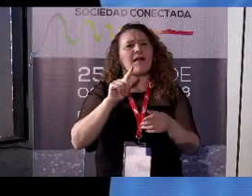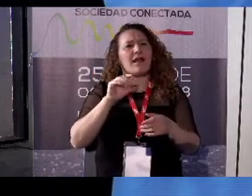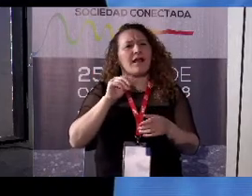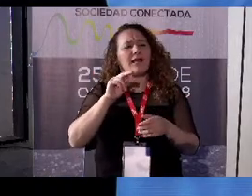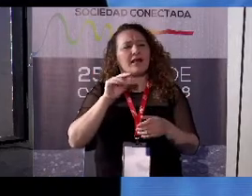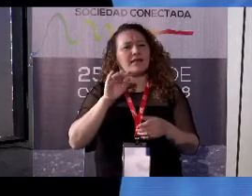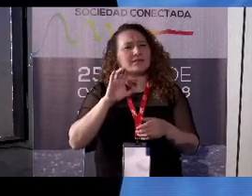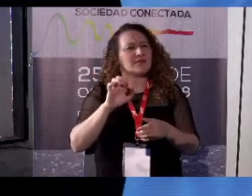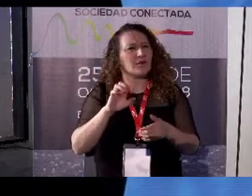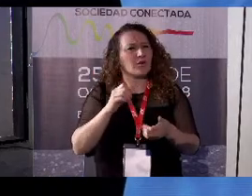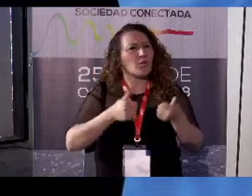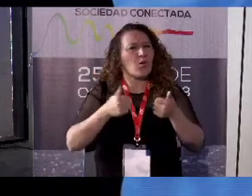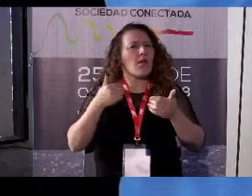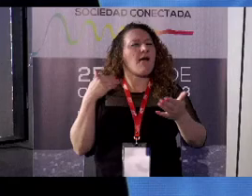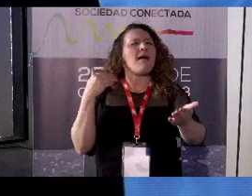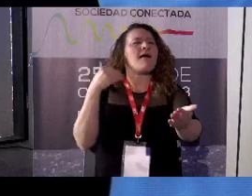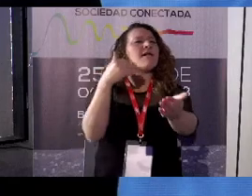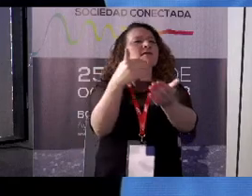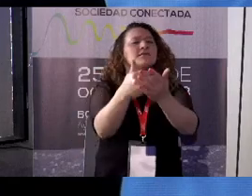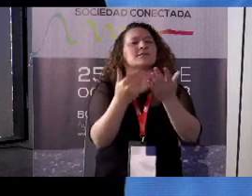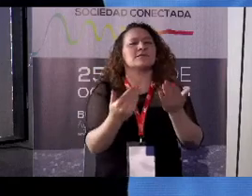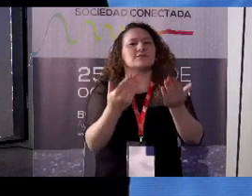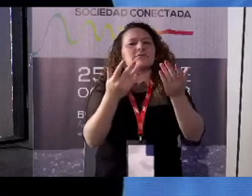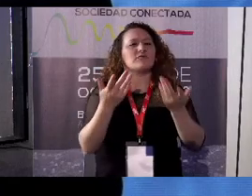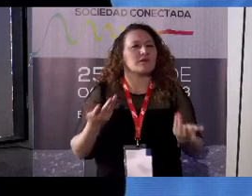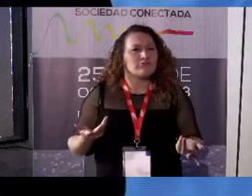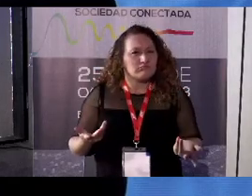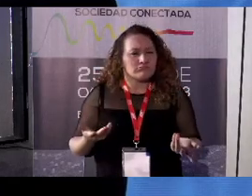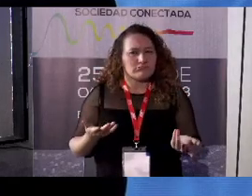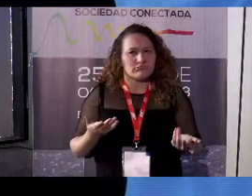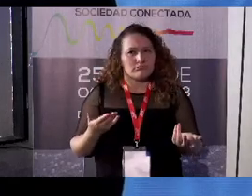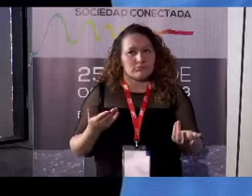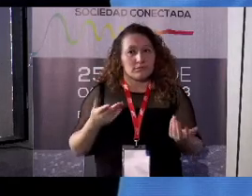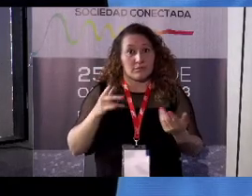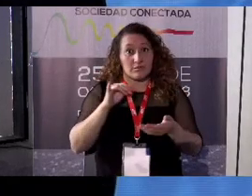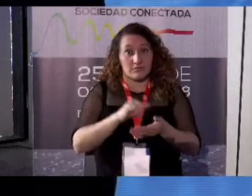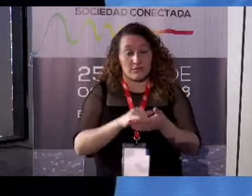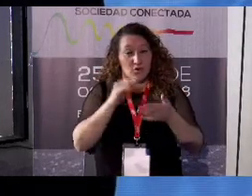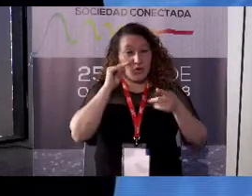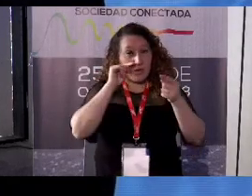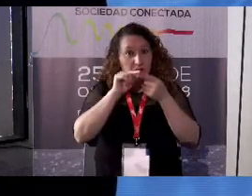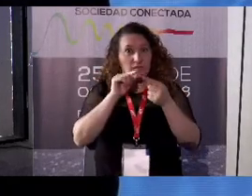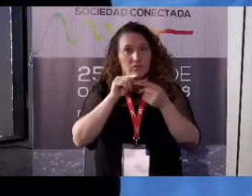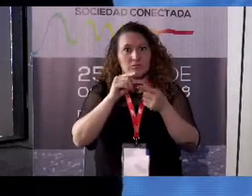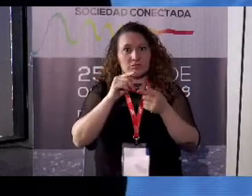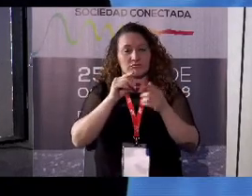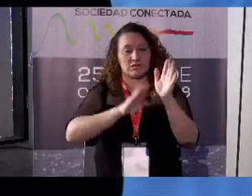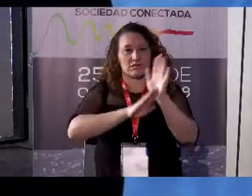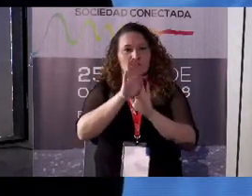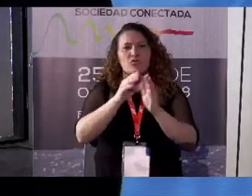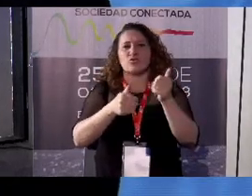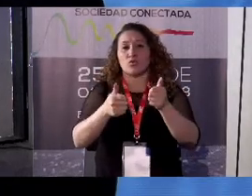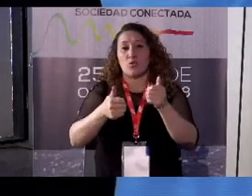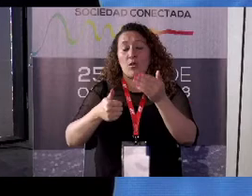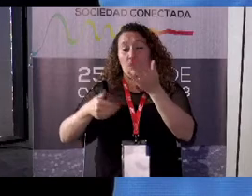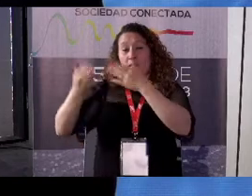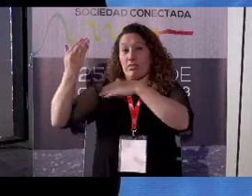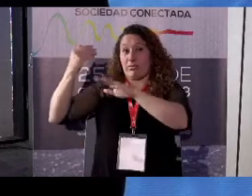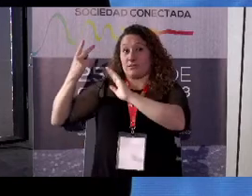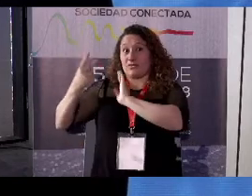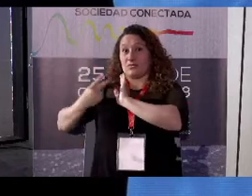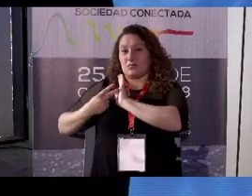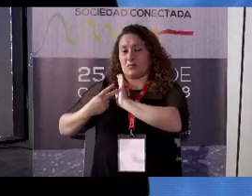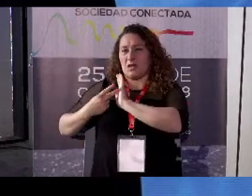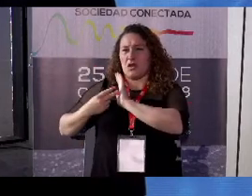desarrollo sostenible se incrementaron en más del doble y estos objetivos cada uno de ellos cada uno de ellos tiene metas a ser